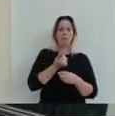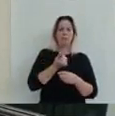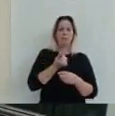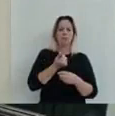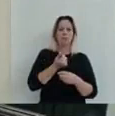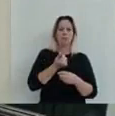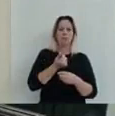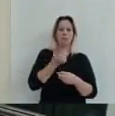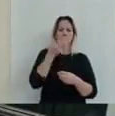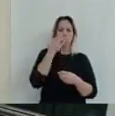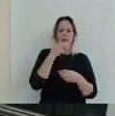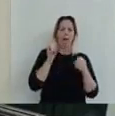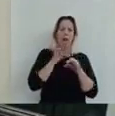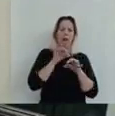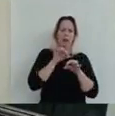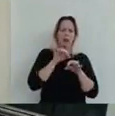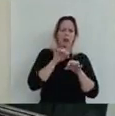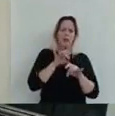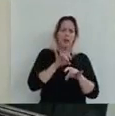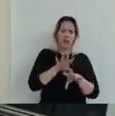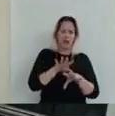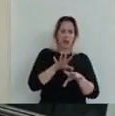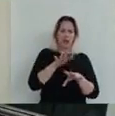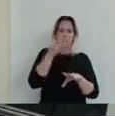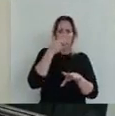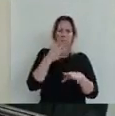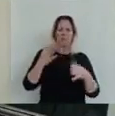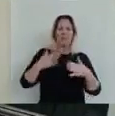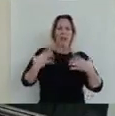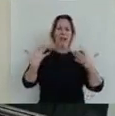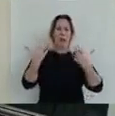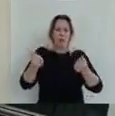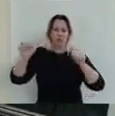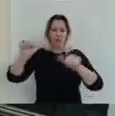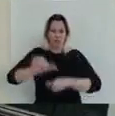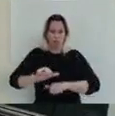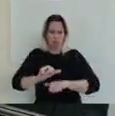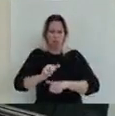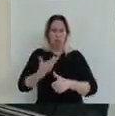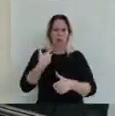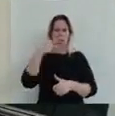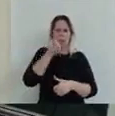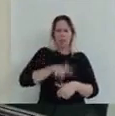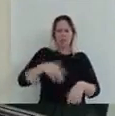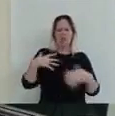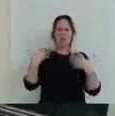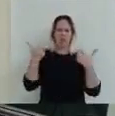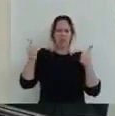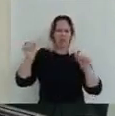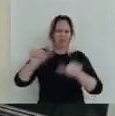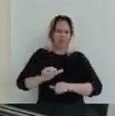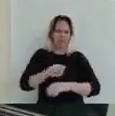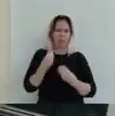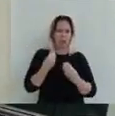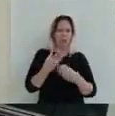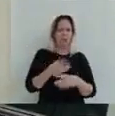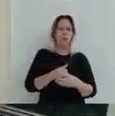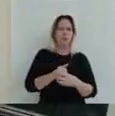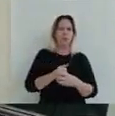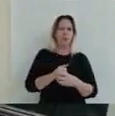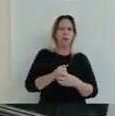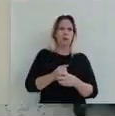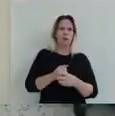algunos compuestos que pueden resultar tóxicos para la salud humana. Y reciben el nombre general de